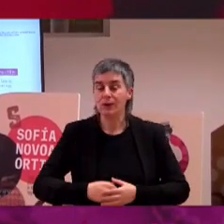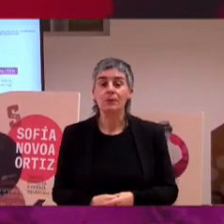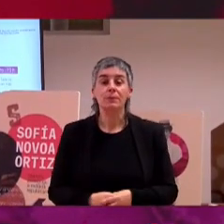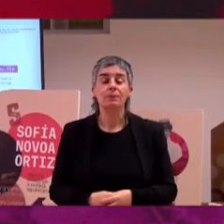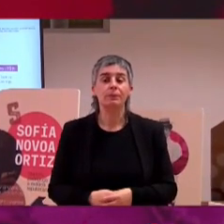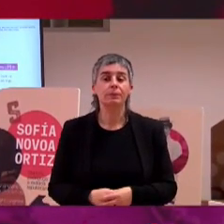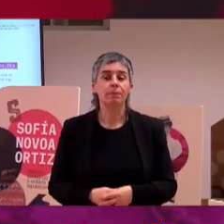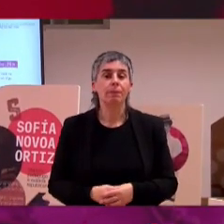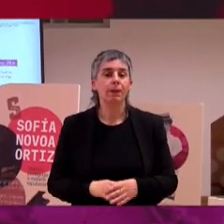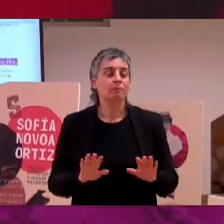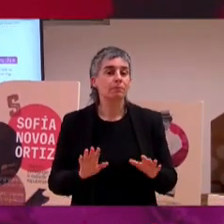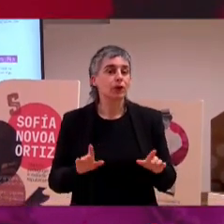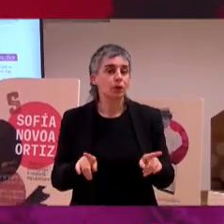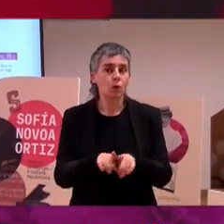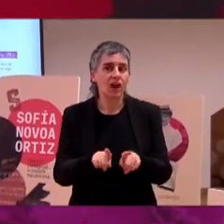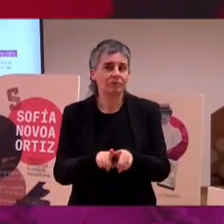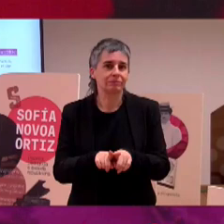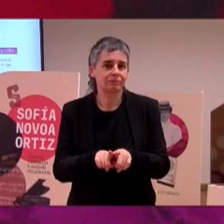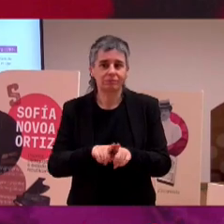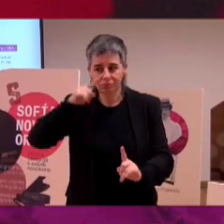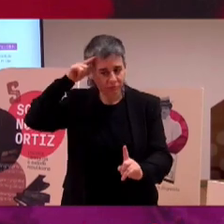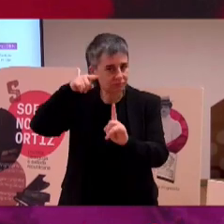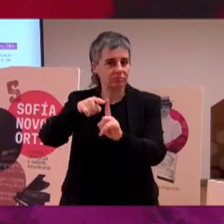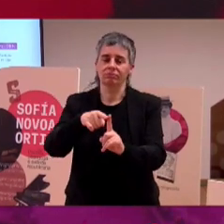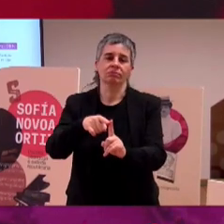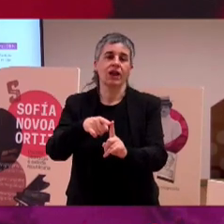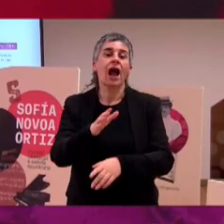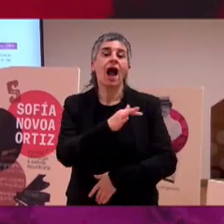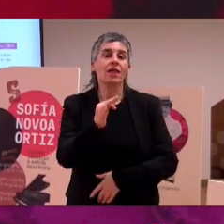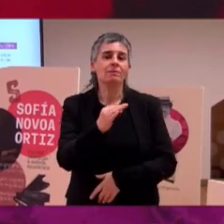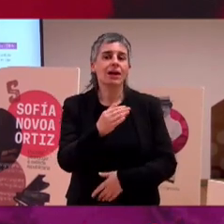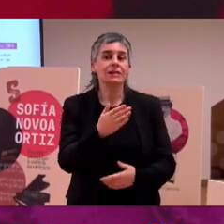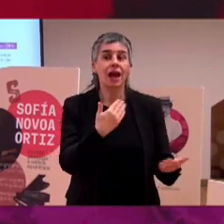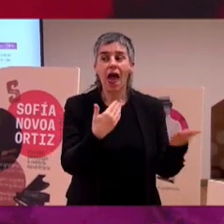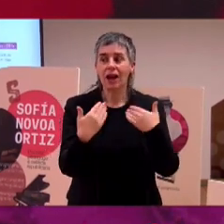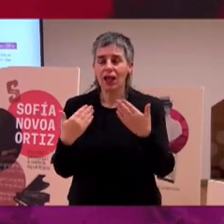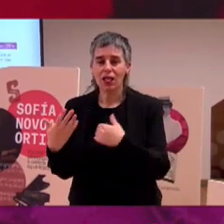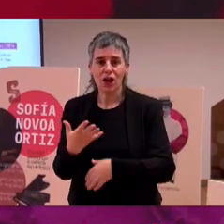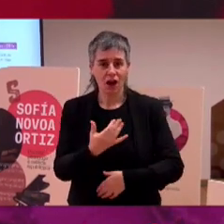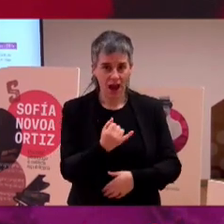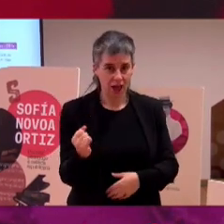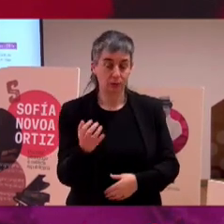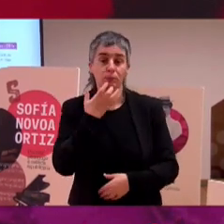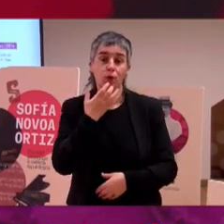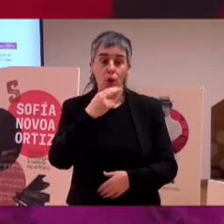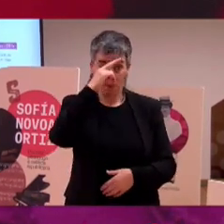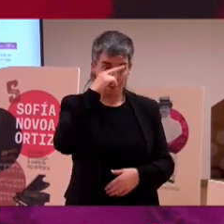Entón, ese para él é un sono. Ademais, ten relación con todos os... cando él está preside nos anos de